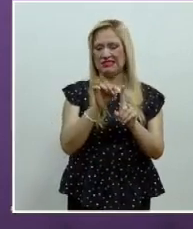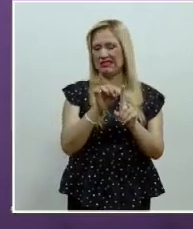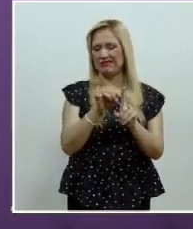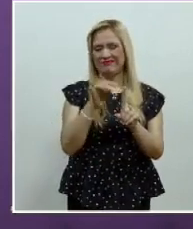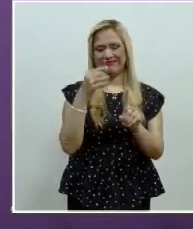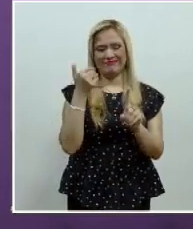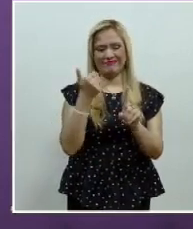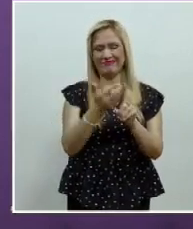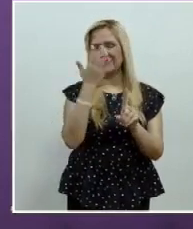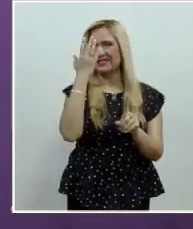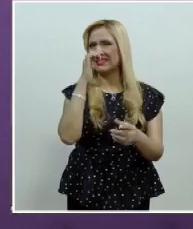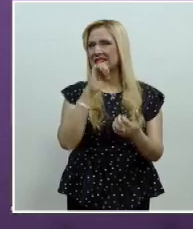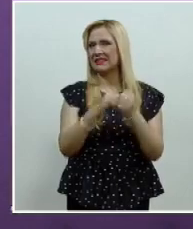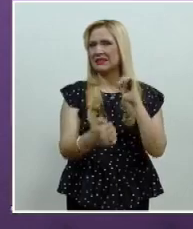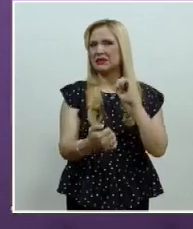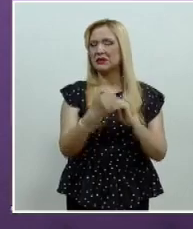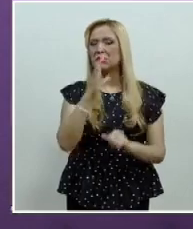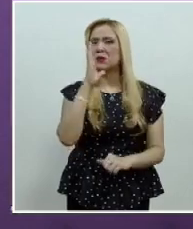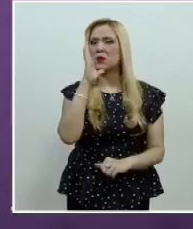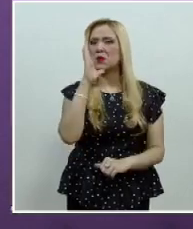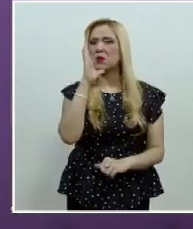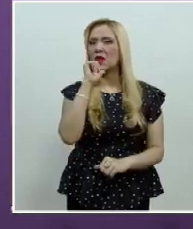de juzgar con perspectiva de género?